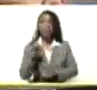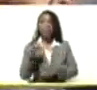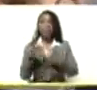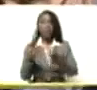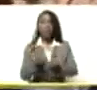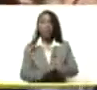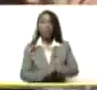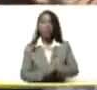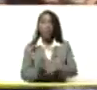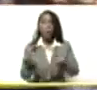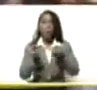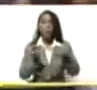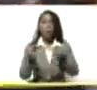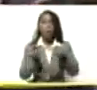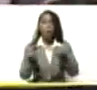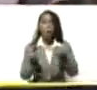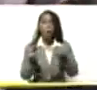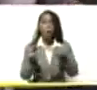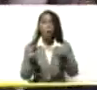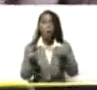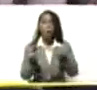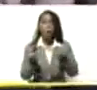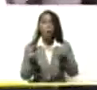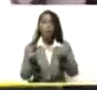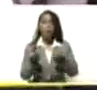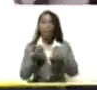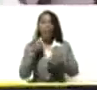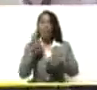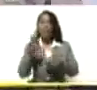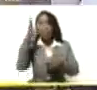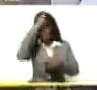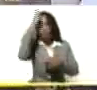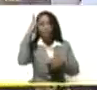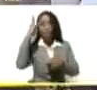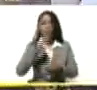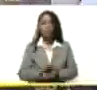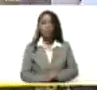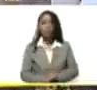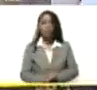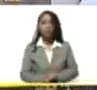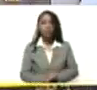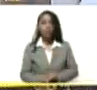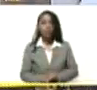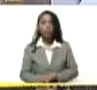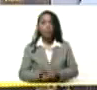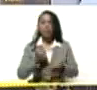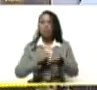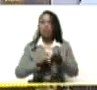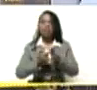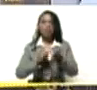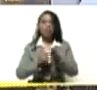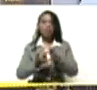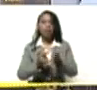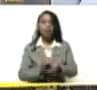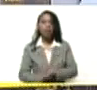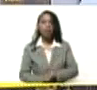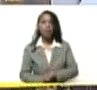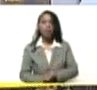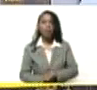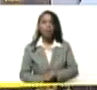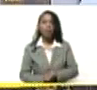O dominio. ¿Qué dice Diosdado? ¿Qué significa? Next.